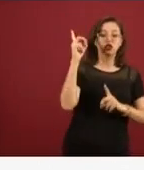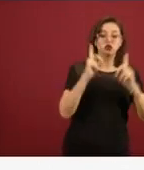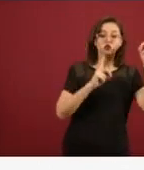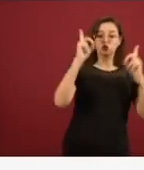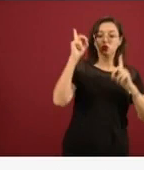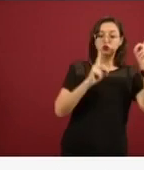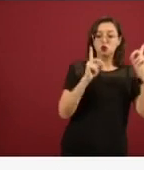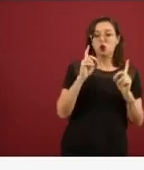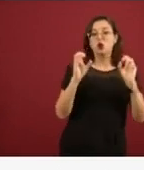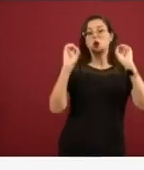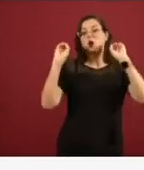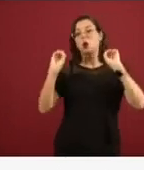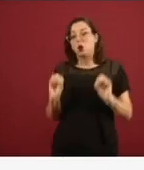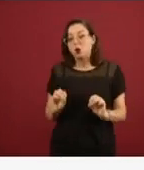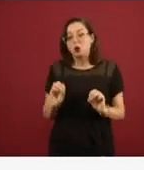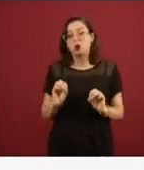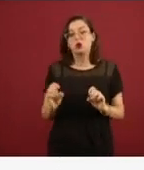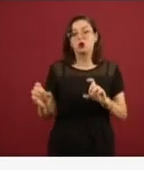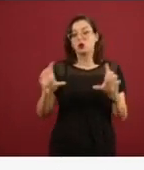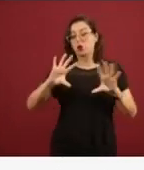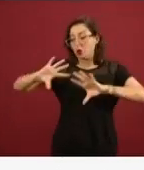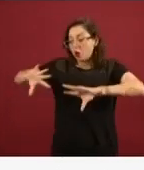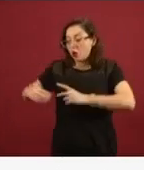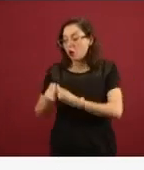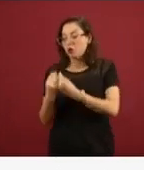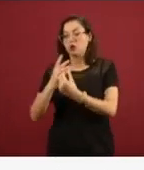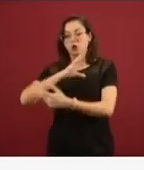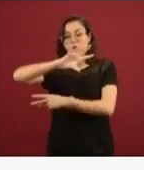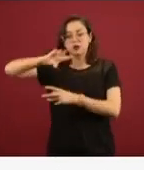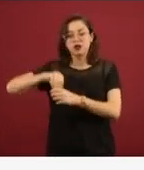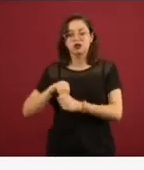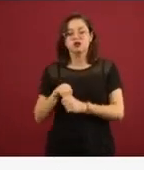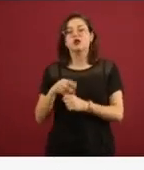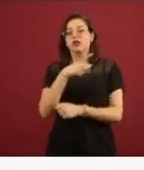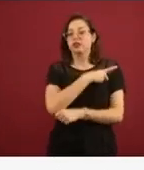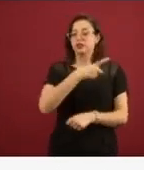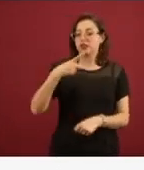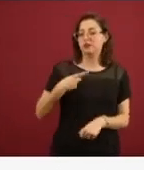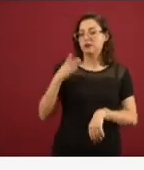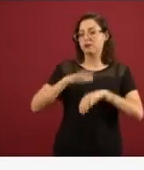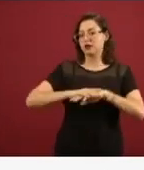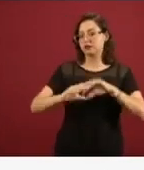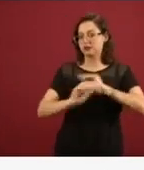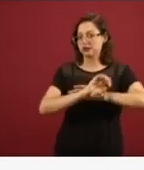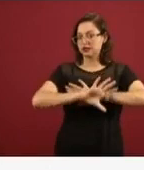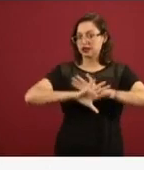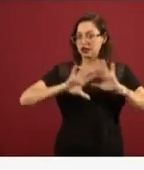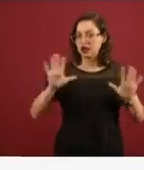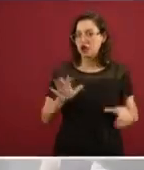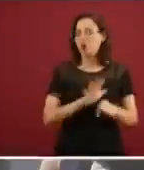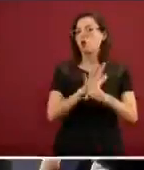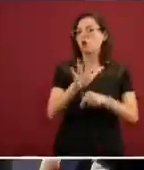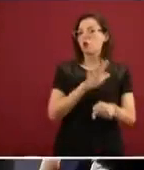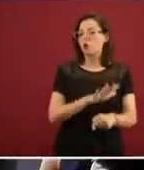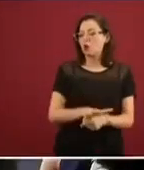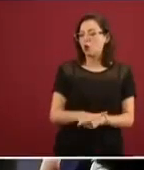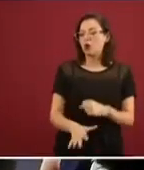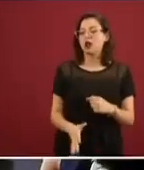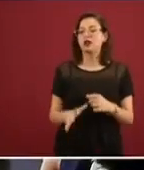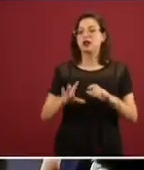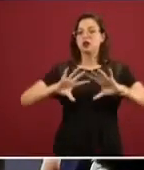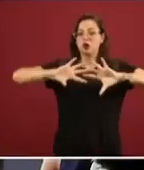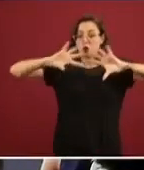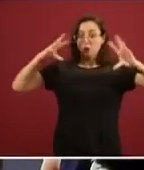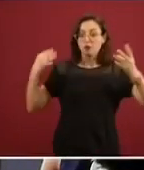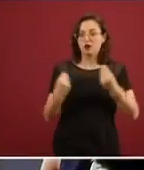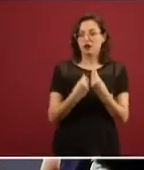refiriendo a la columna donde viene el total de los casos. Entonces sí habría que tener una puntualidad de cuál es el universo que